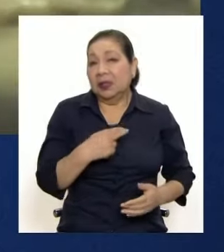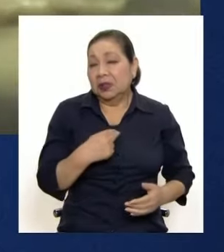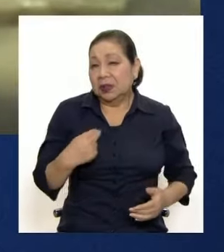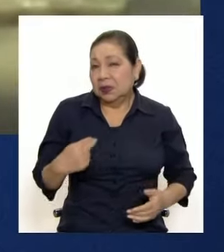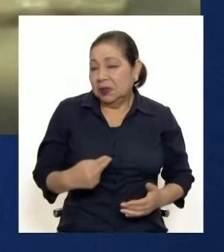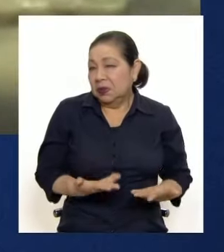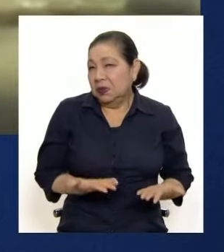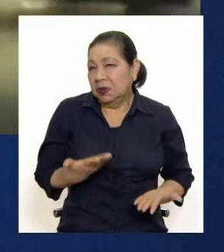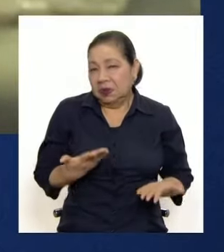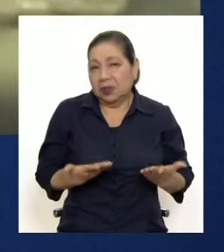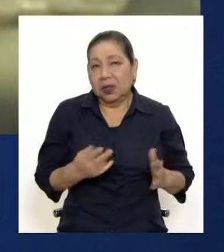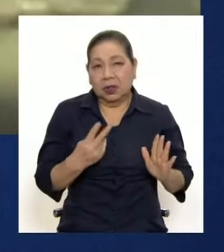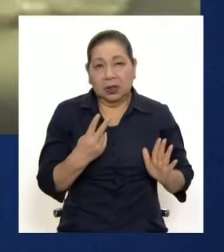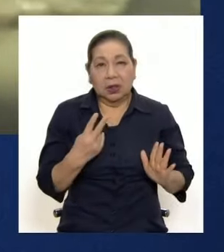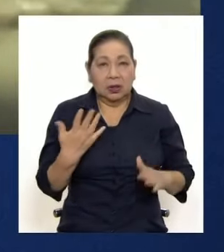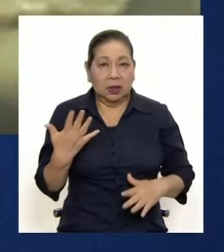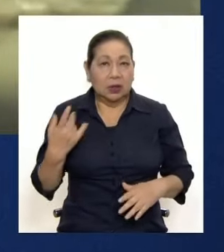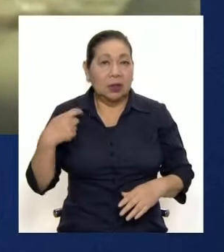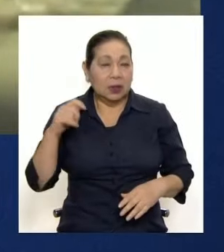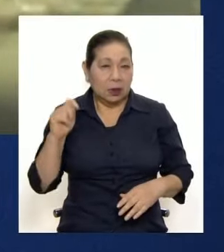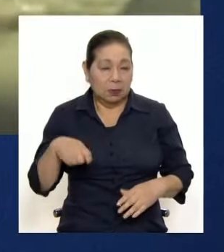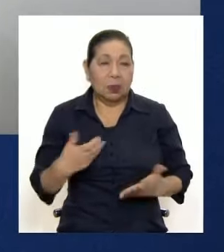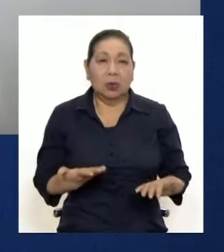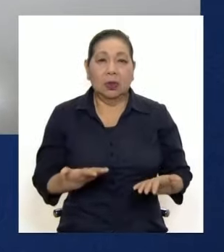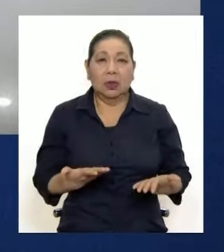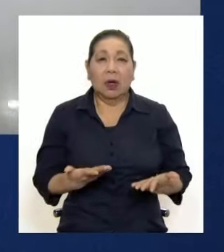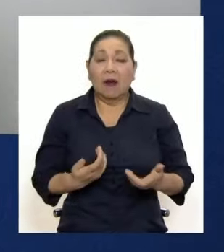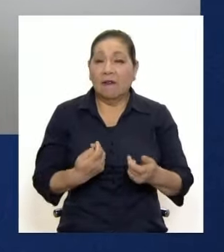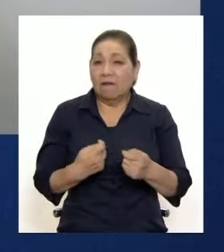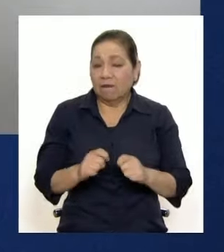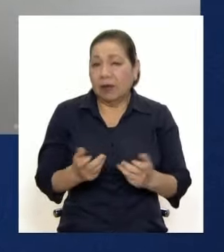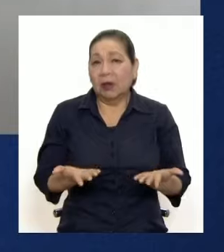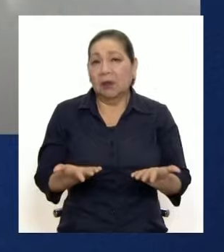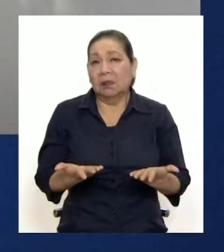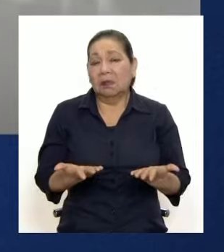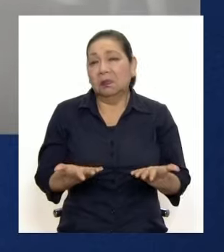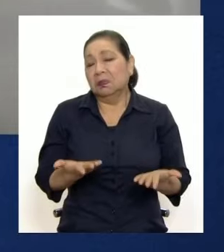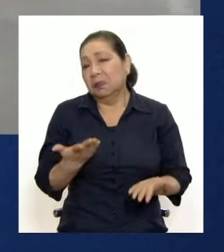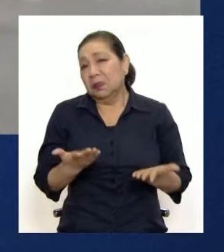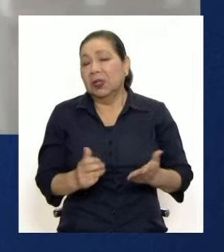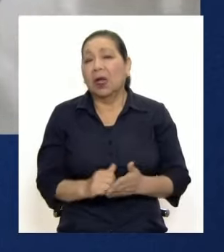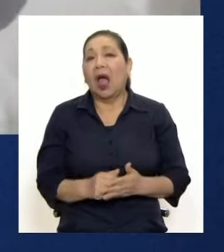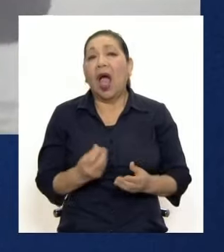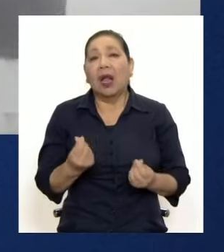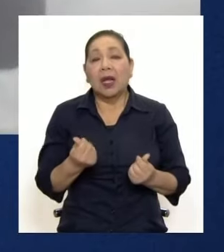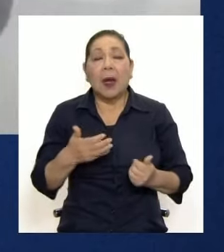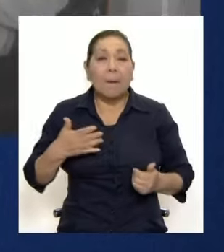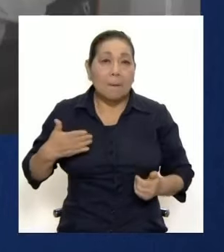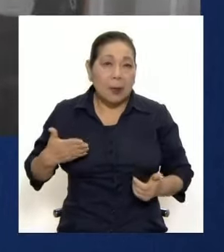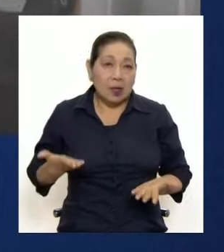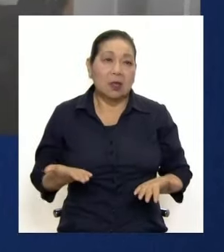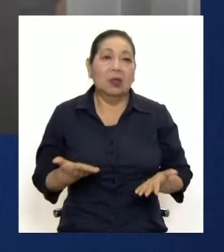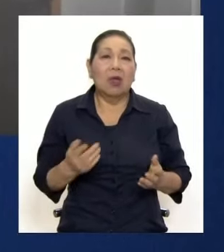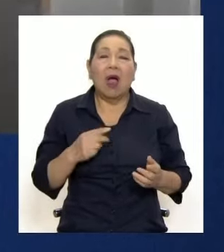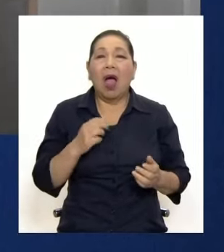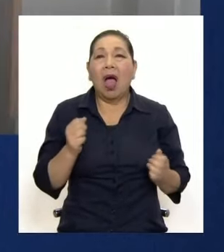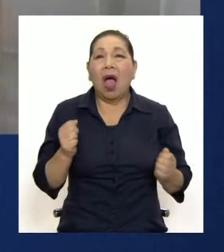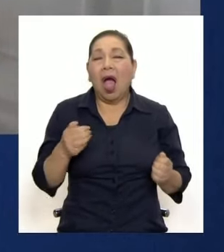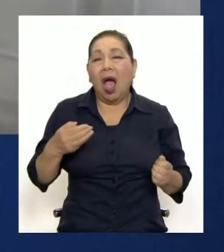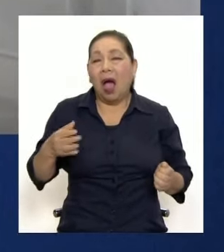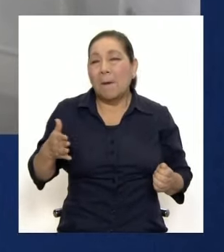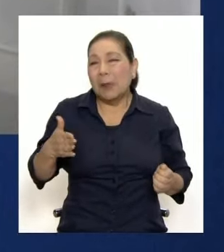representa casi el 75 por de las exportaciones entre lo que es harina de pescado congelado